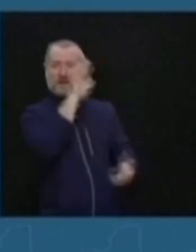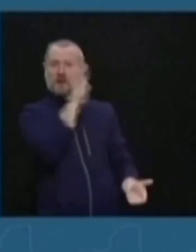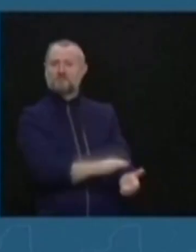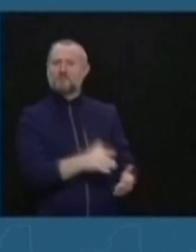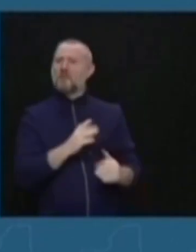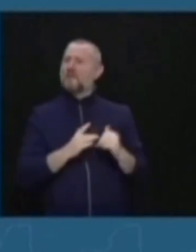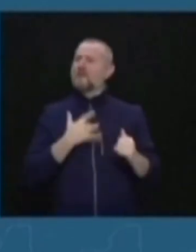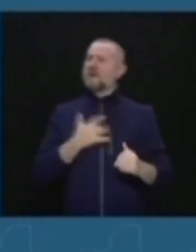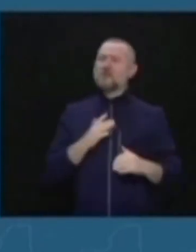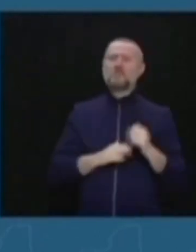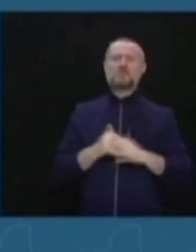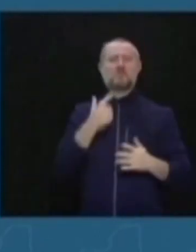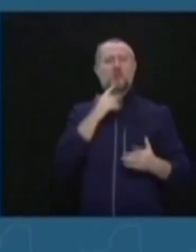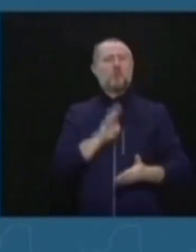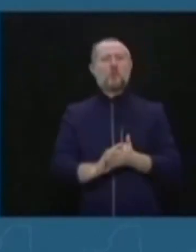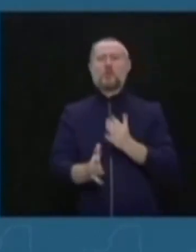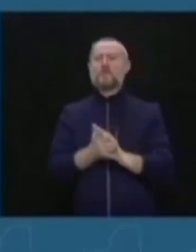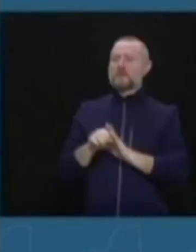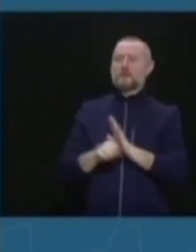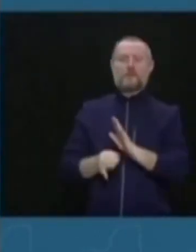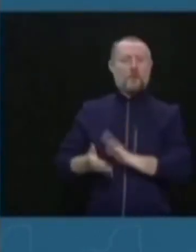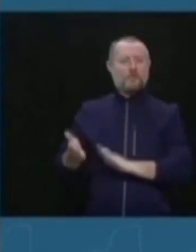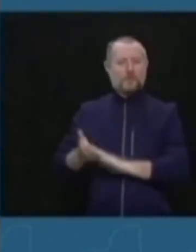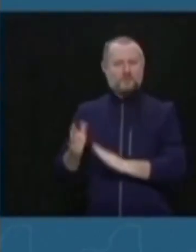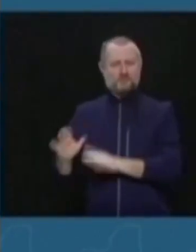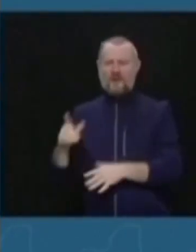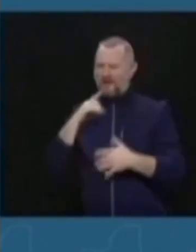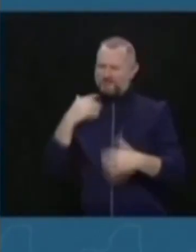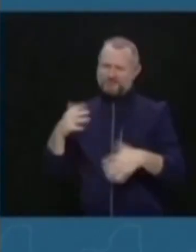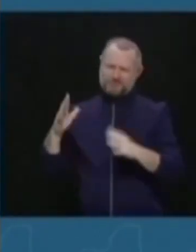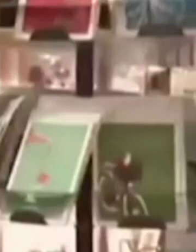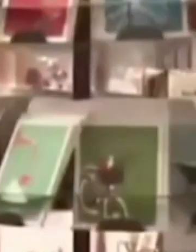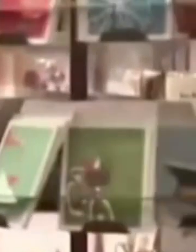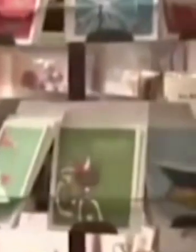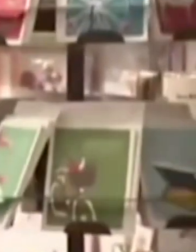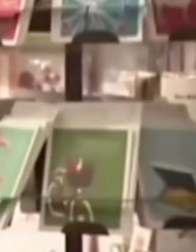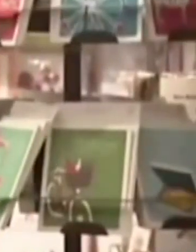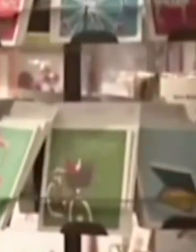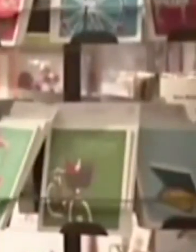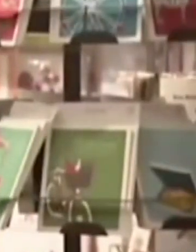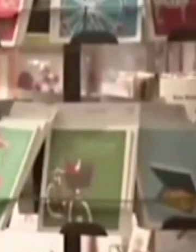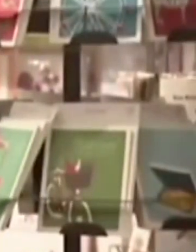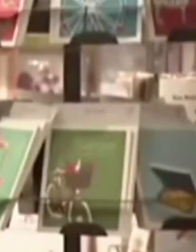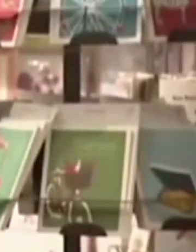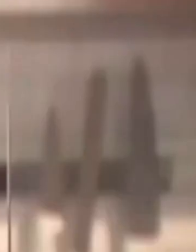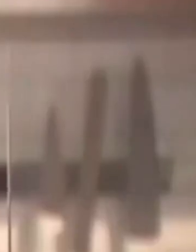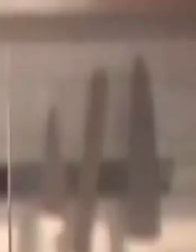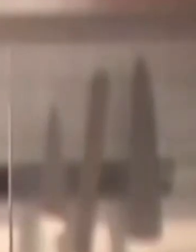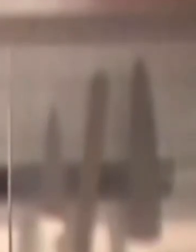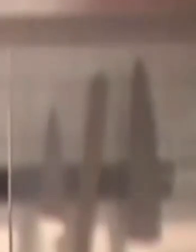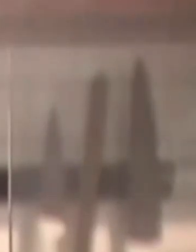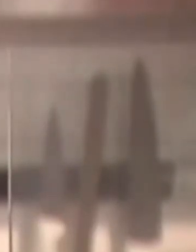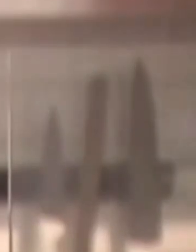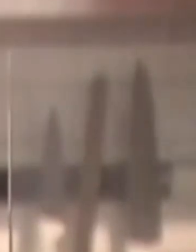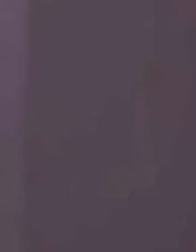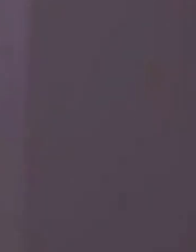estamos viviendo un tremendo progreso ha dicho kathy hochul el mandato que exige usar mascarillas en tiendas comercios y oficinas